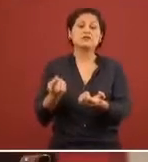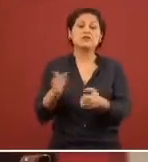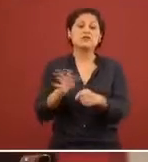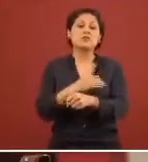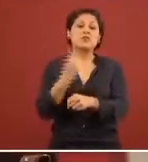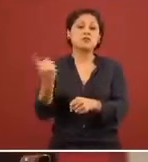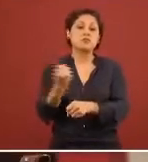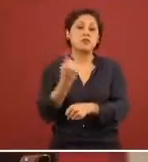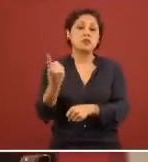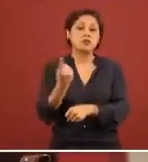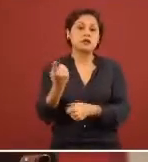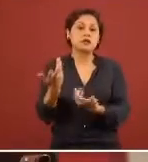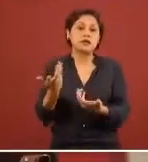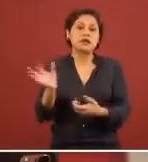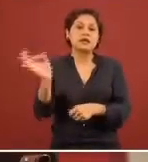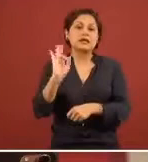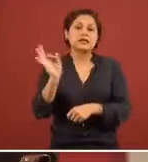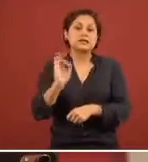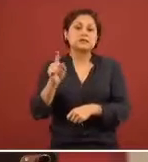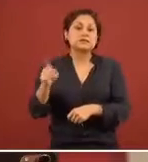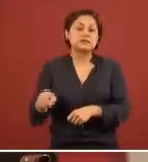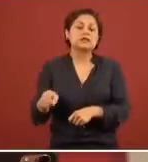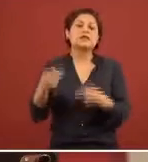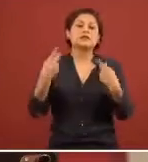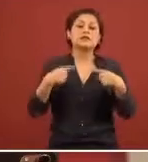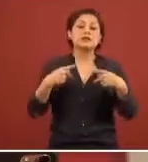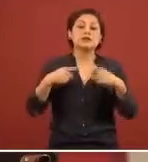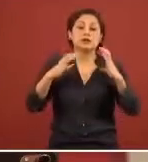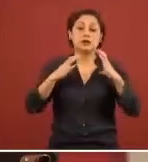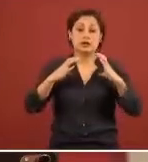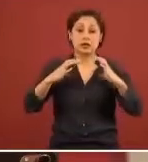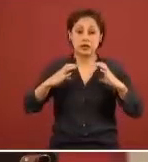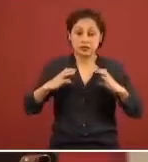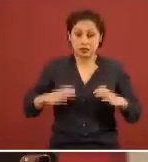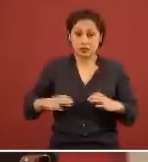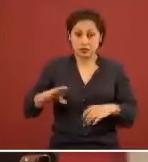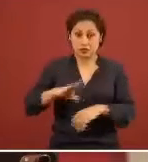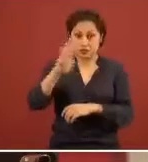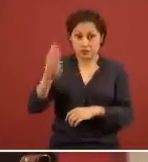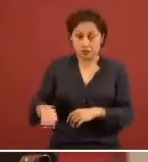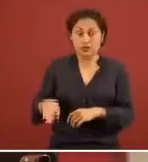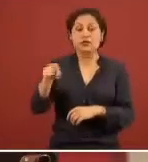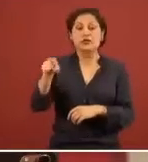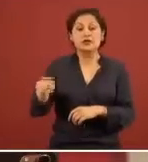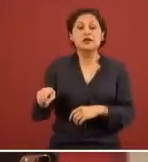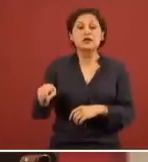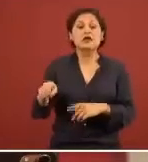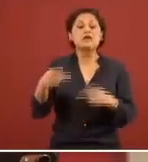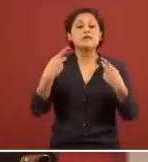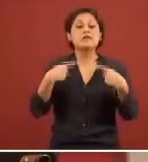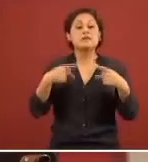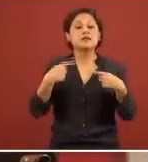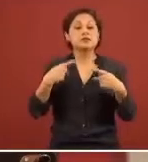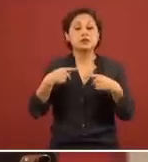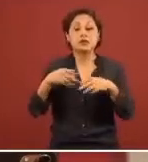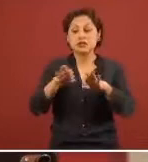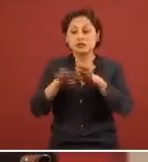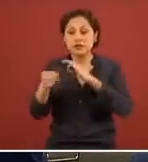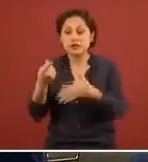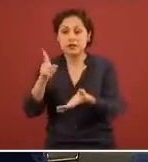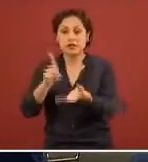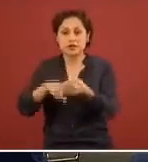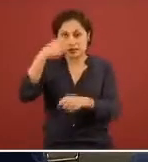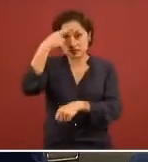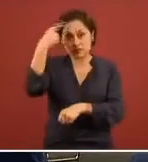directo con quienes trabajan en los servicios de disposición de los restos,